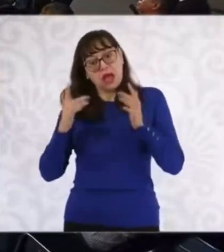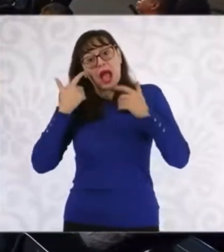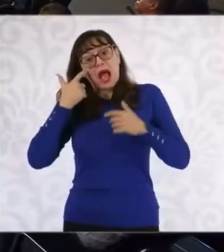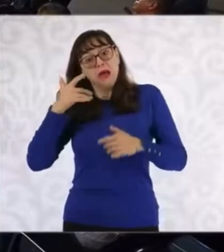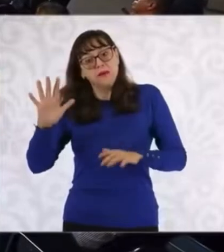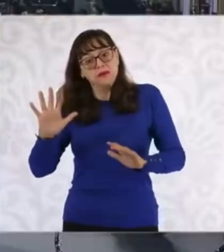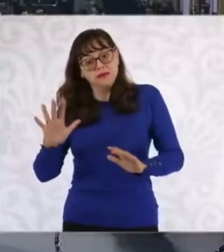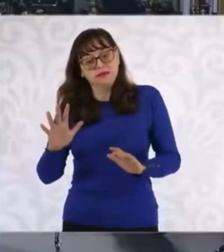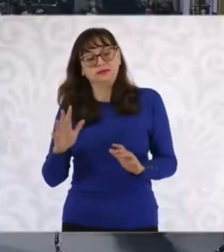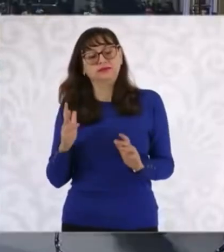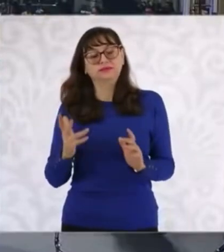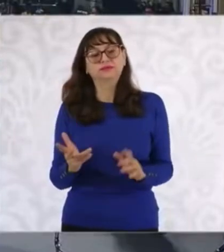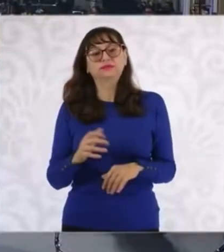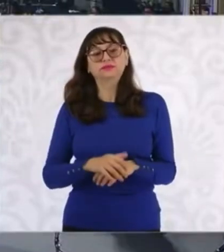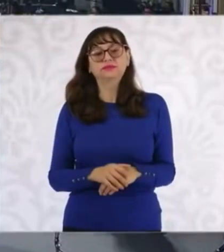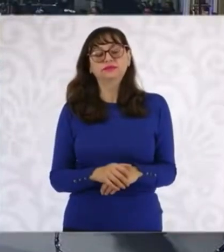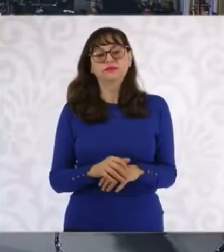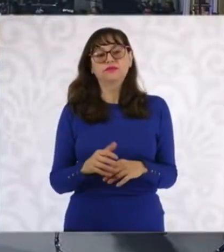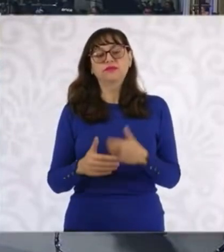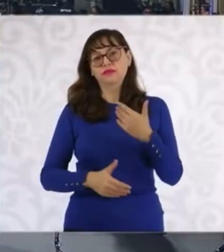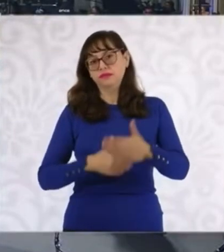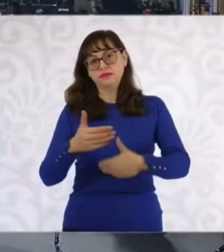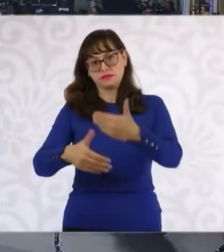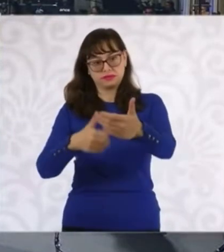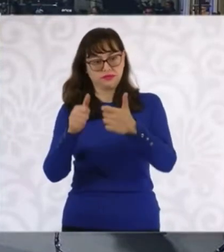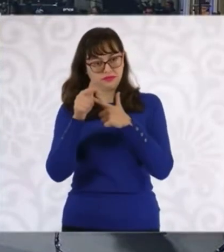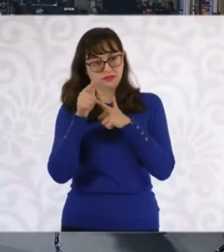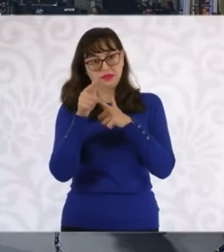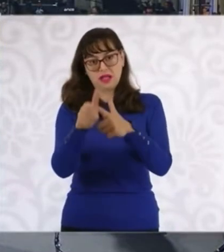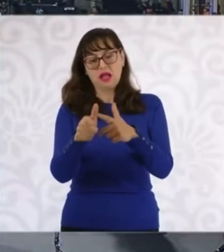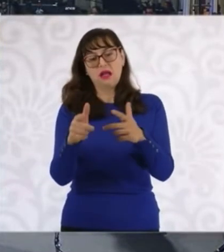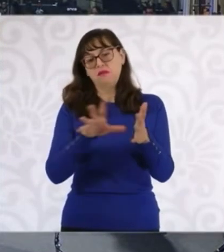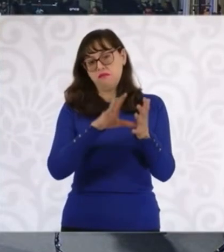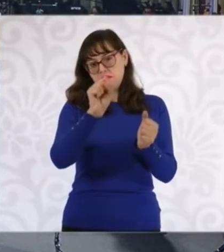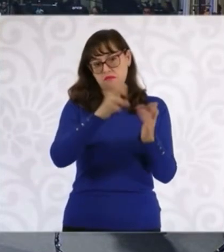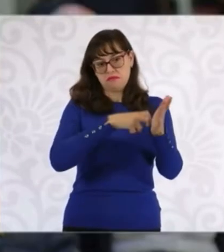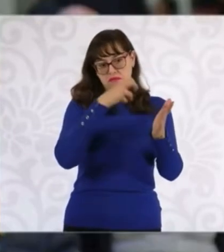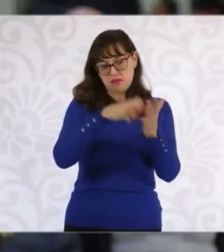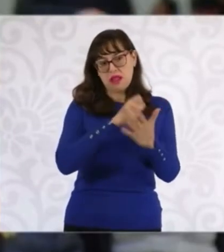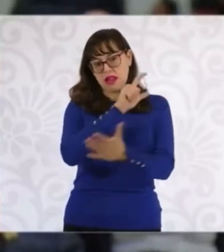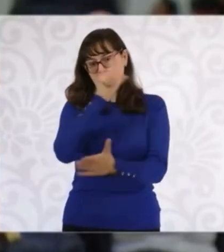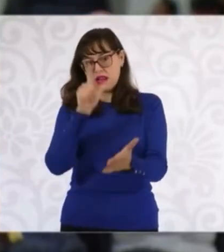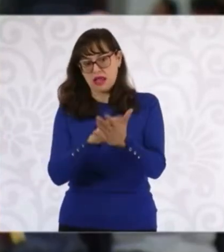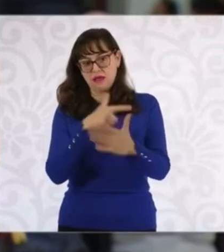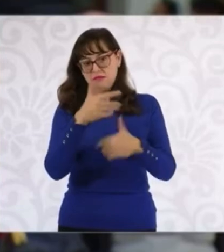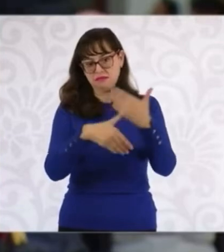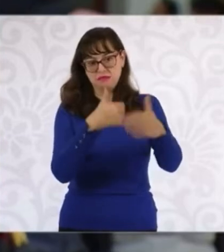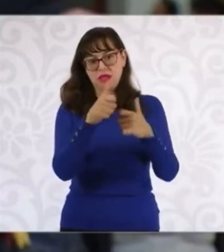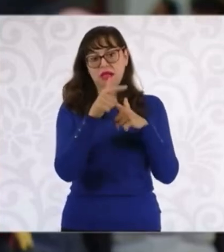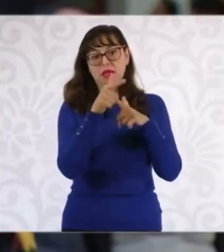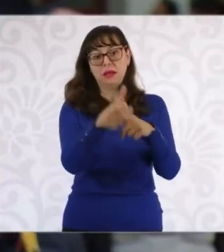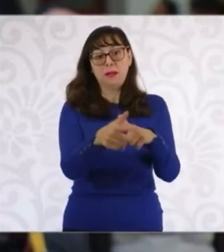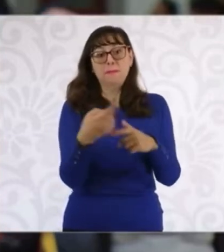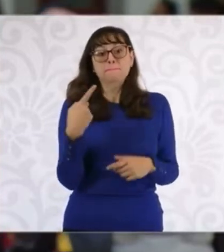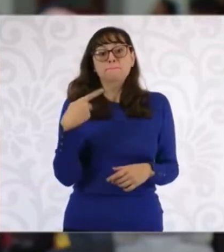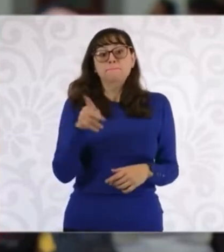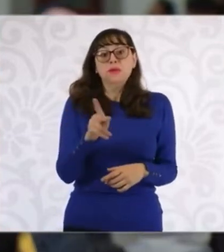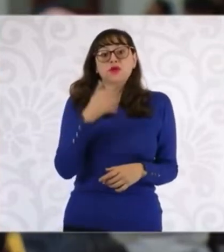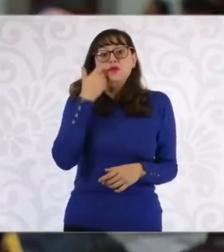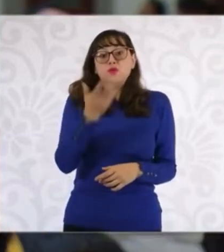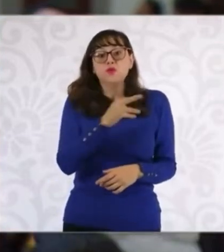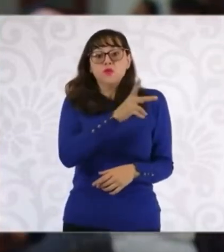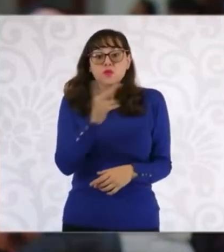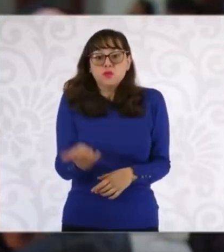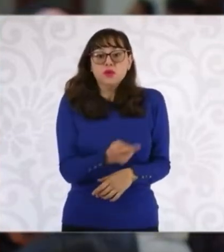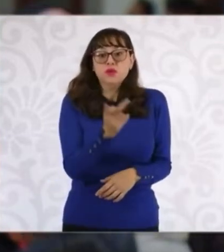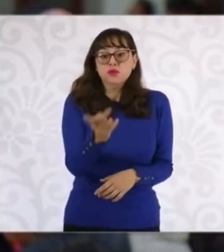reforma judicial, sino la ley judicial siga su curso, preguntarle acerca de los diversos perfiles pues que se han ido animando